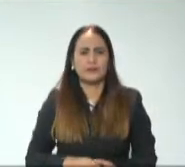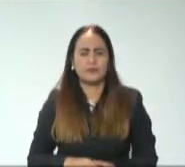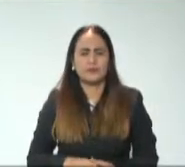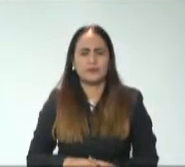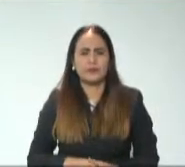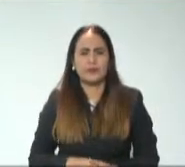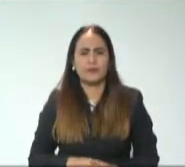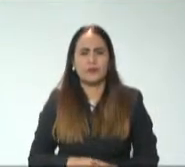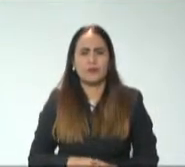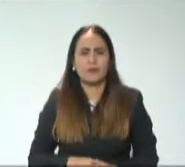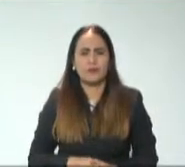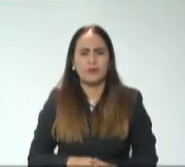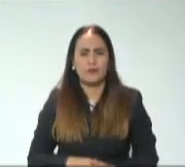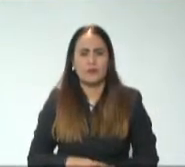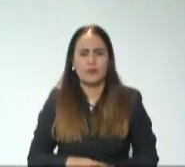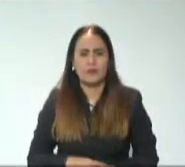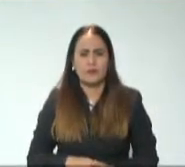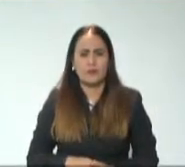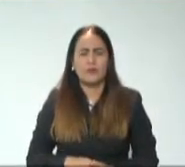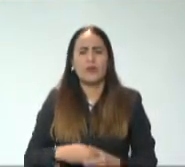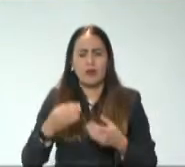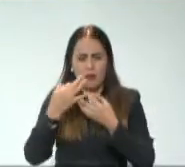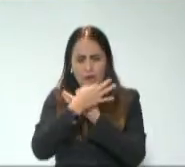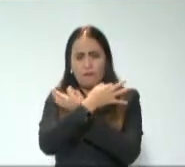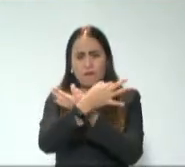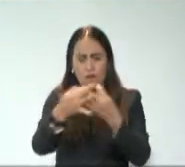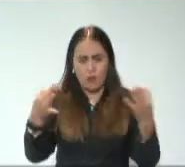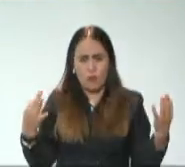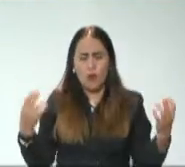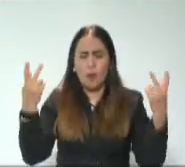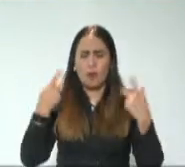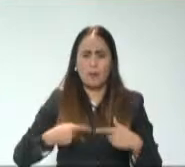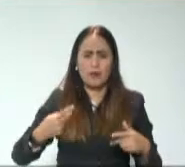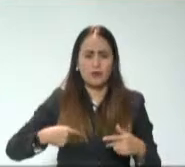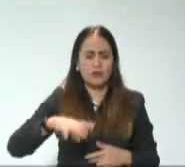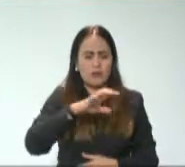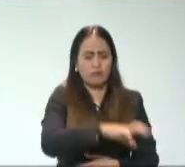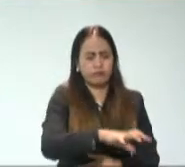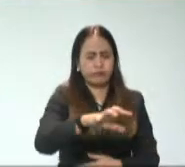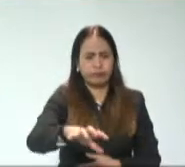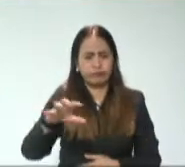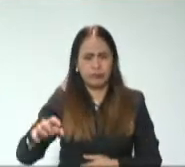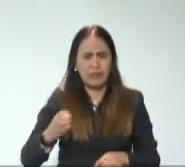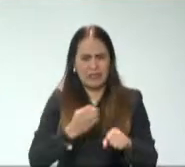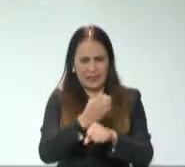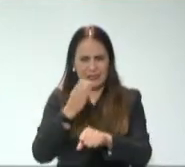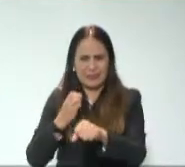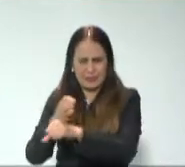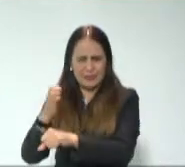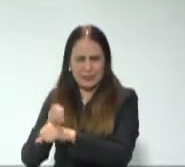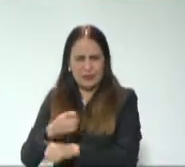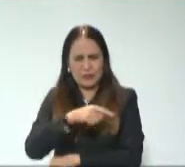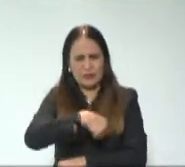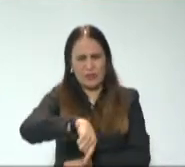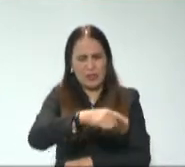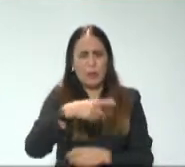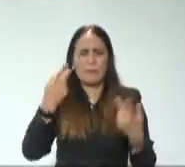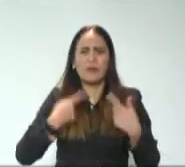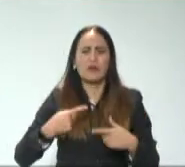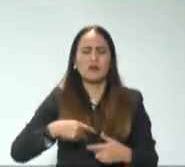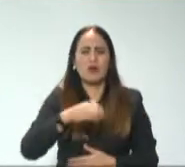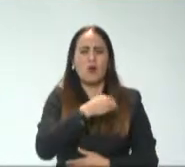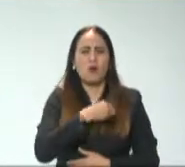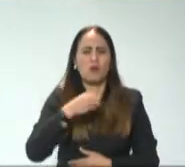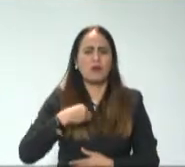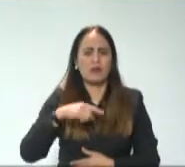datos personales informó a los titulares de las unidades de transparencia de los sujetos obligados del